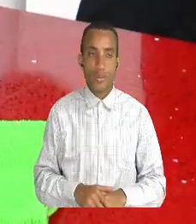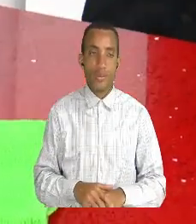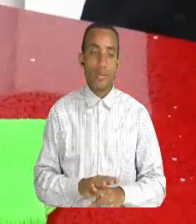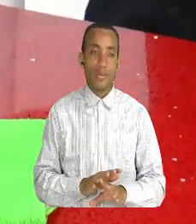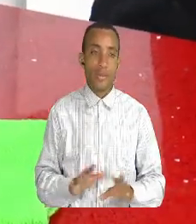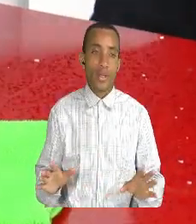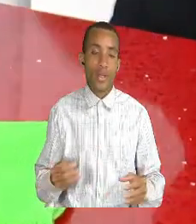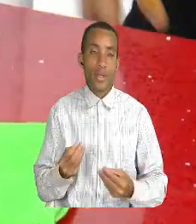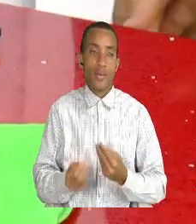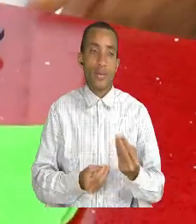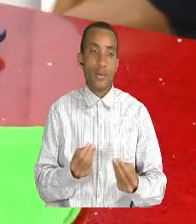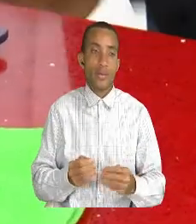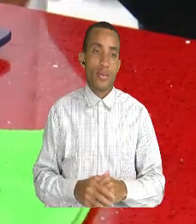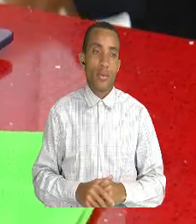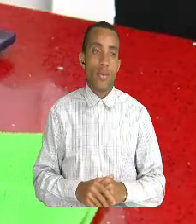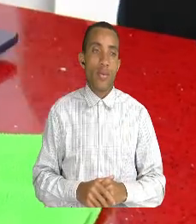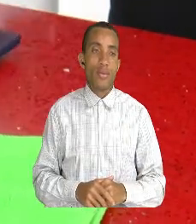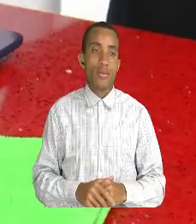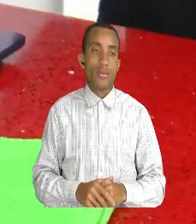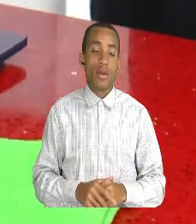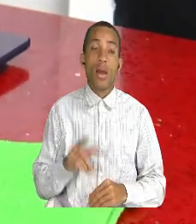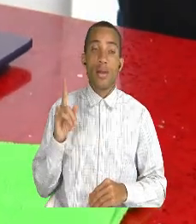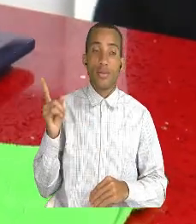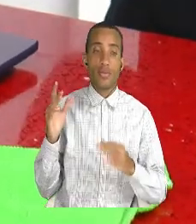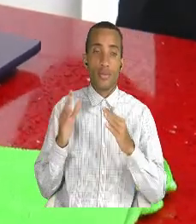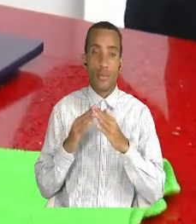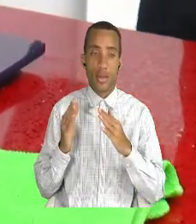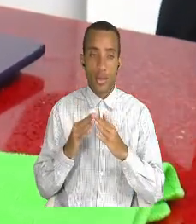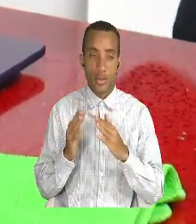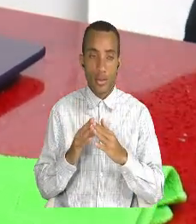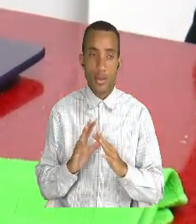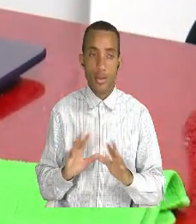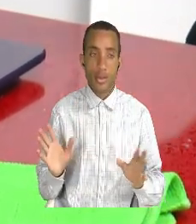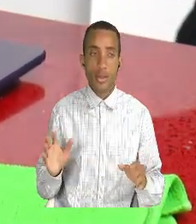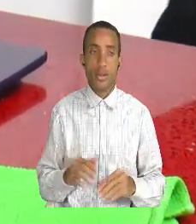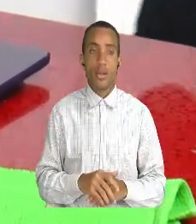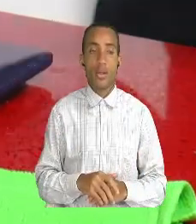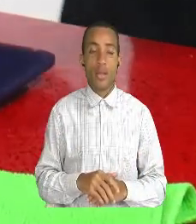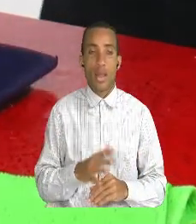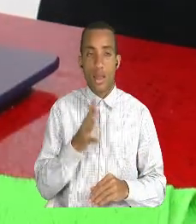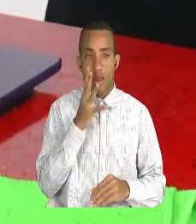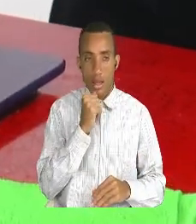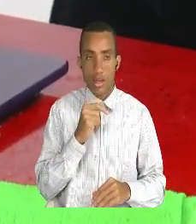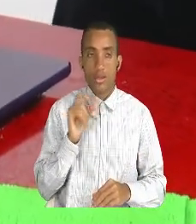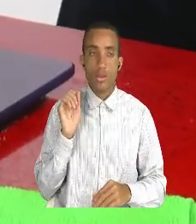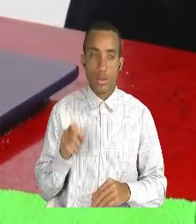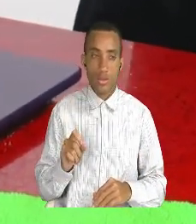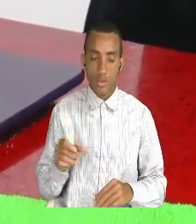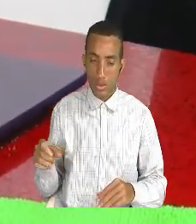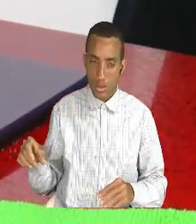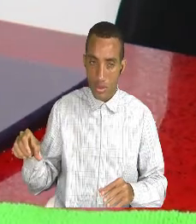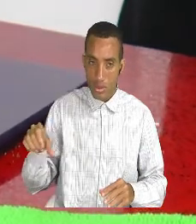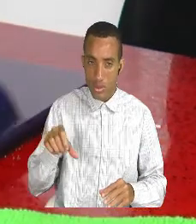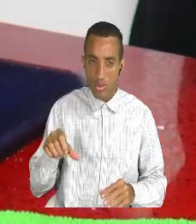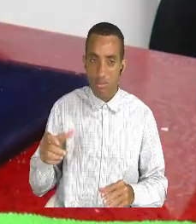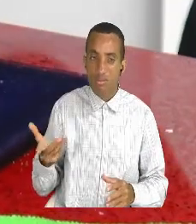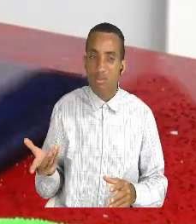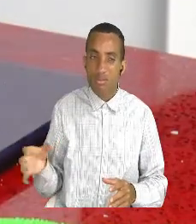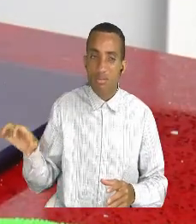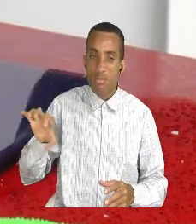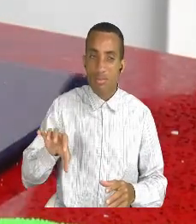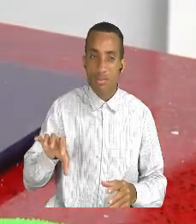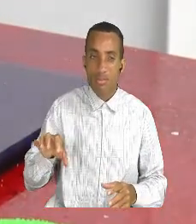a hacer? Normalmente la gente en la casa no le agrega, después de que un arroz está, no le agrega nada. Yo sí le voy a agregar un poquito de